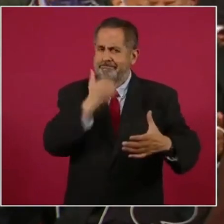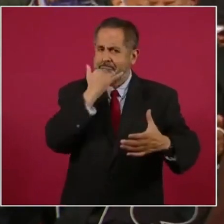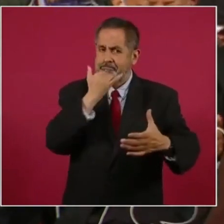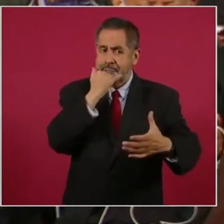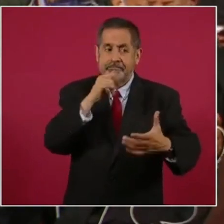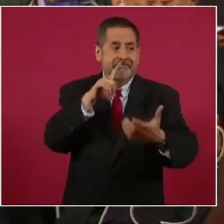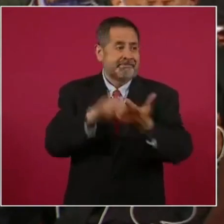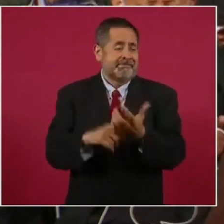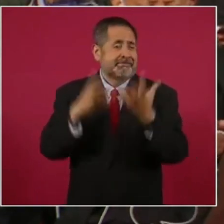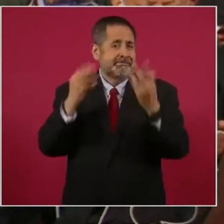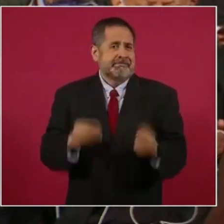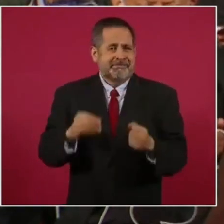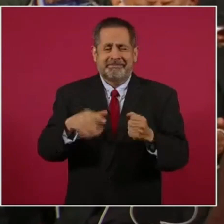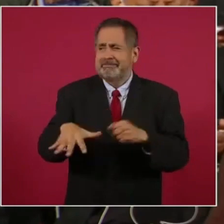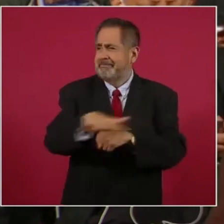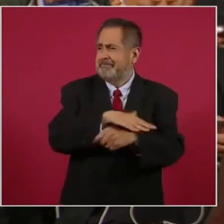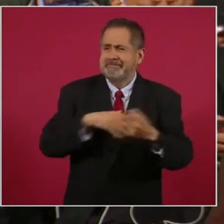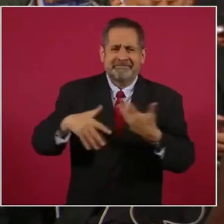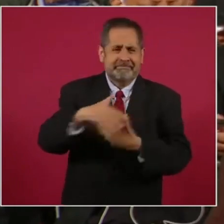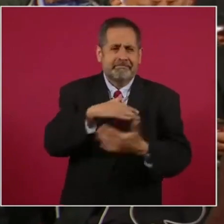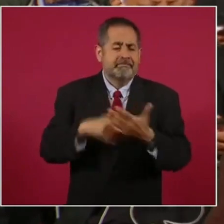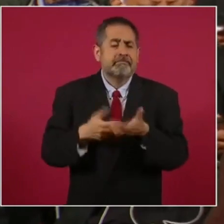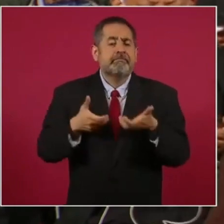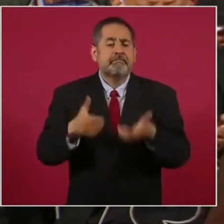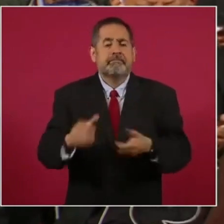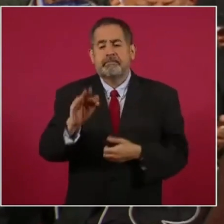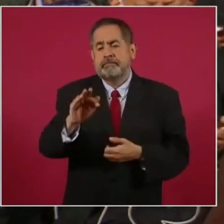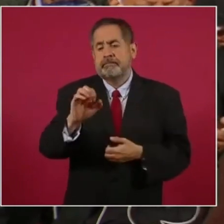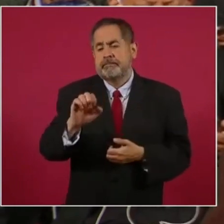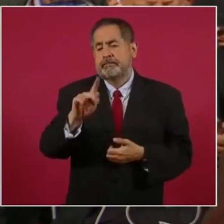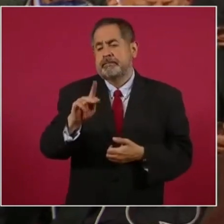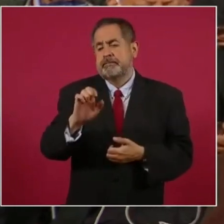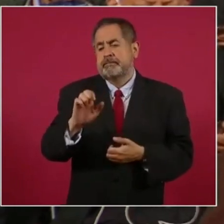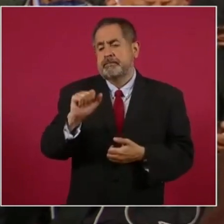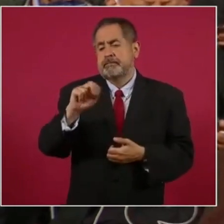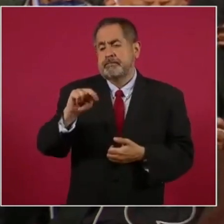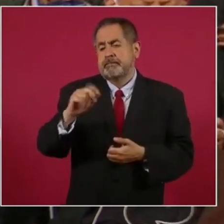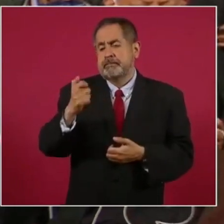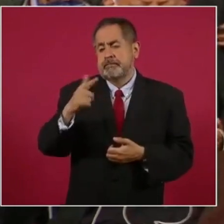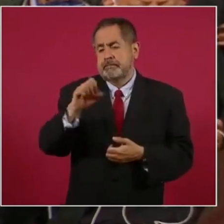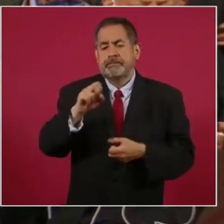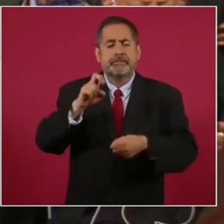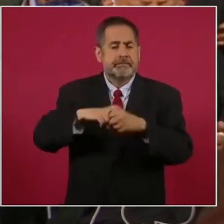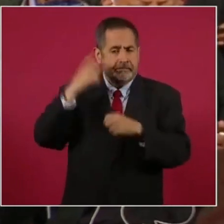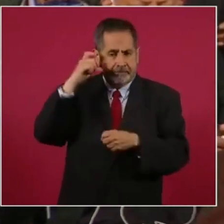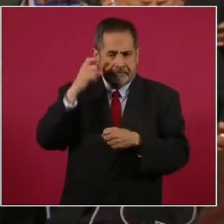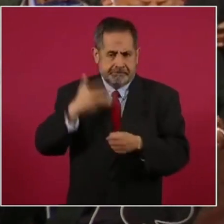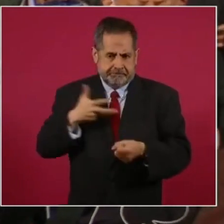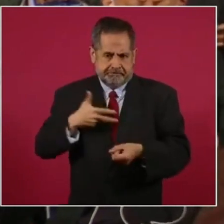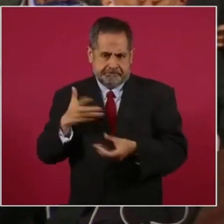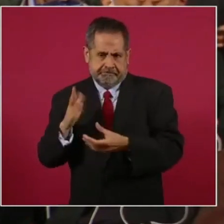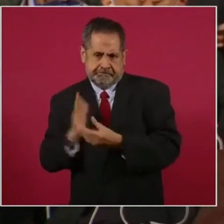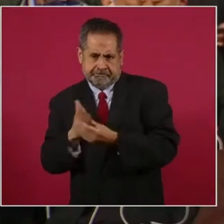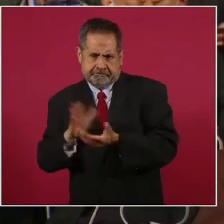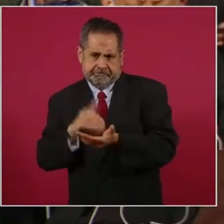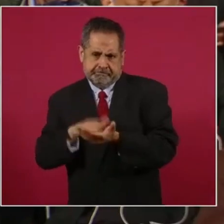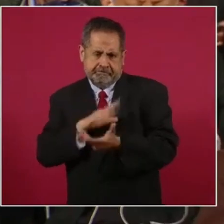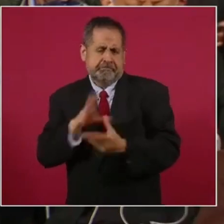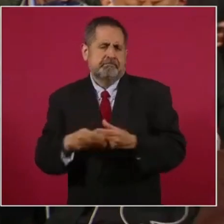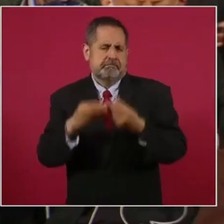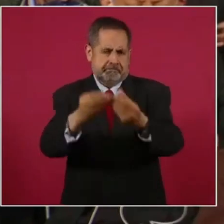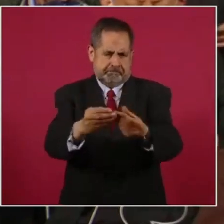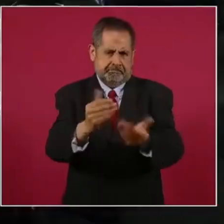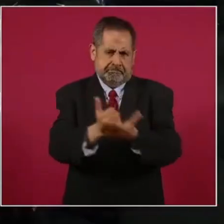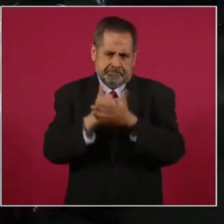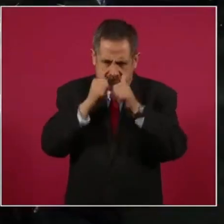alta densidad, que es en la calle Felipe Ángeles, número 221 en Querétaro. Ojalá nos pueda apoyar. Aquí traigo todos los documentos, todo el soporte para